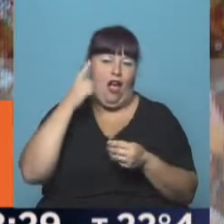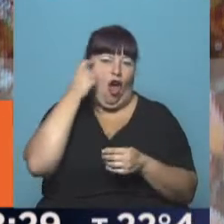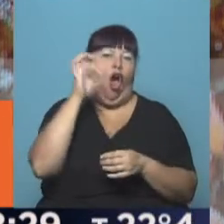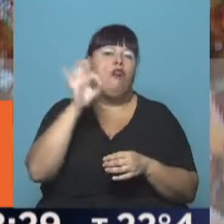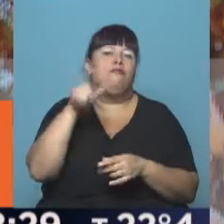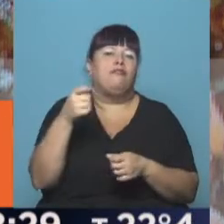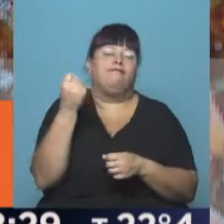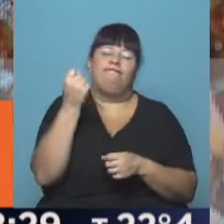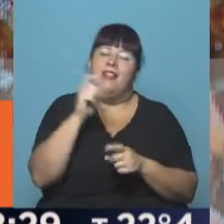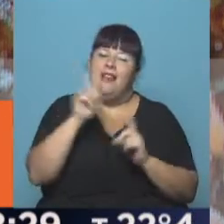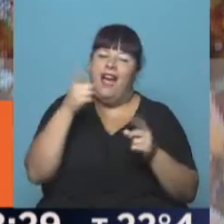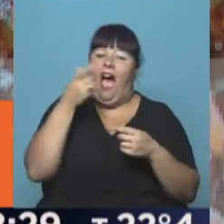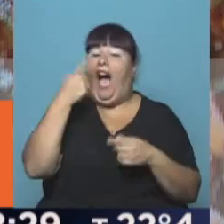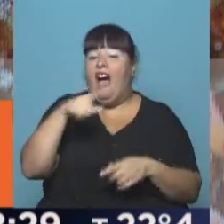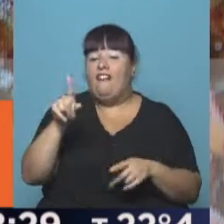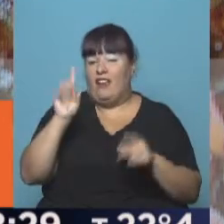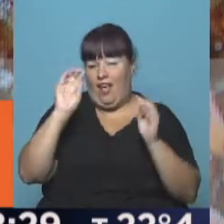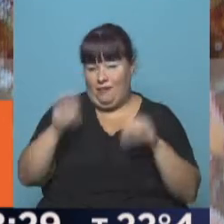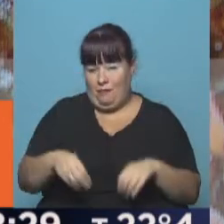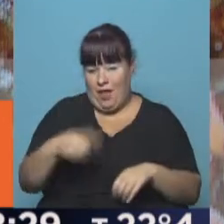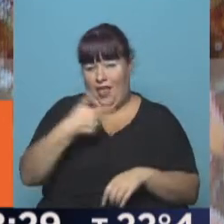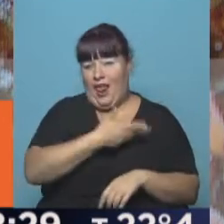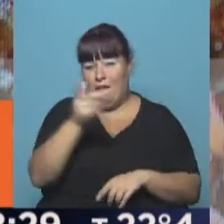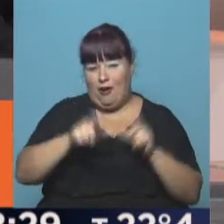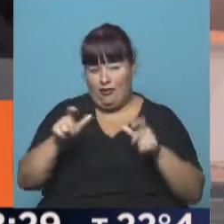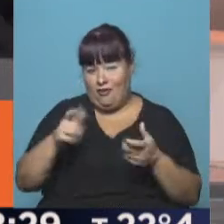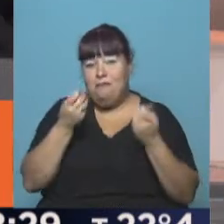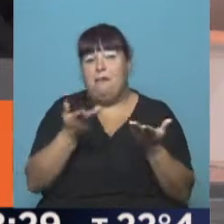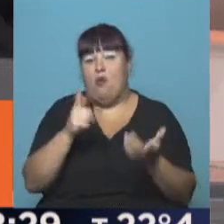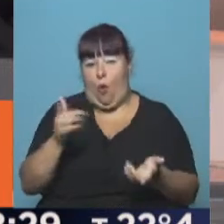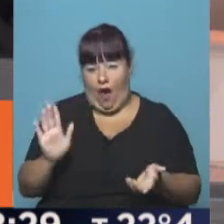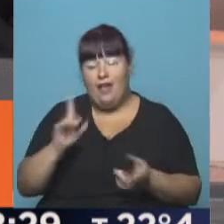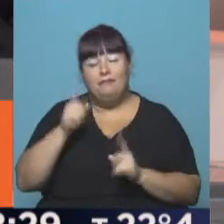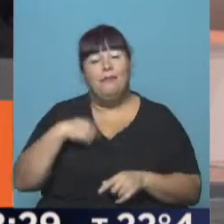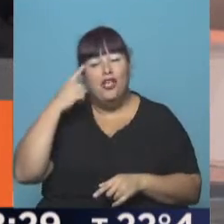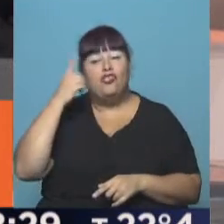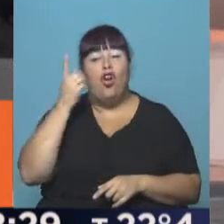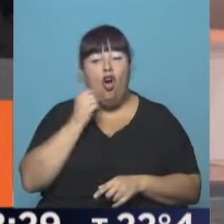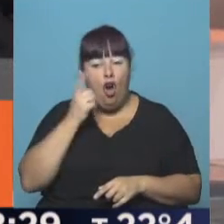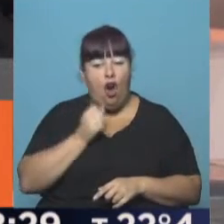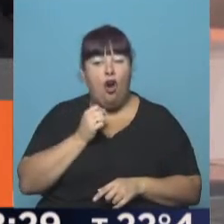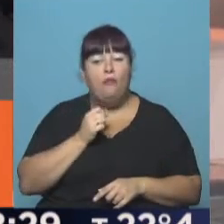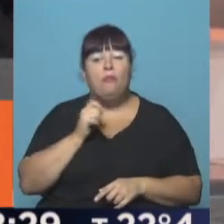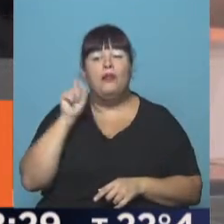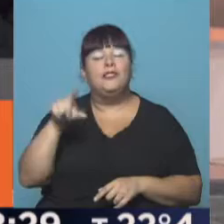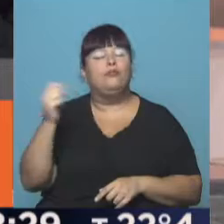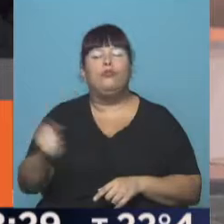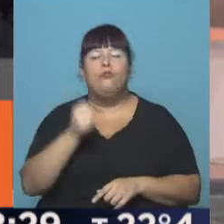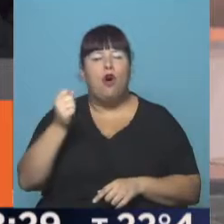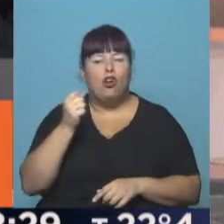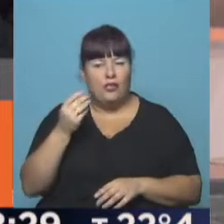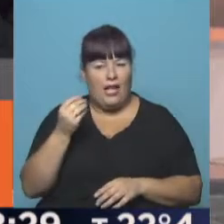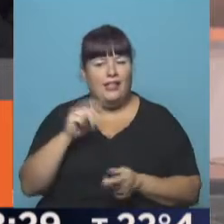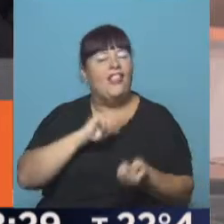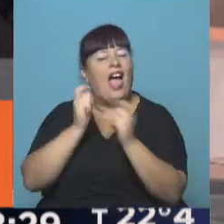que no han beneficiado a la humanidad. No, de hecho me parece que los varones tienen el papel fundamental en